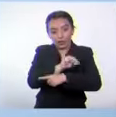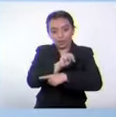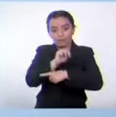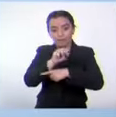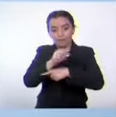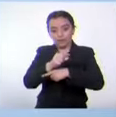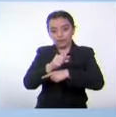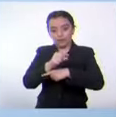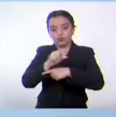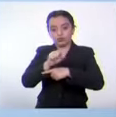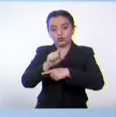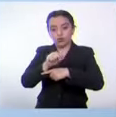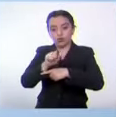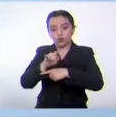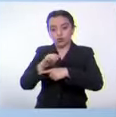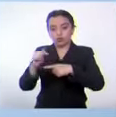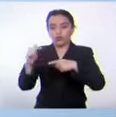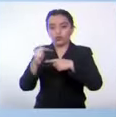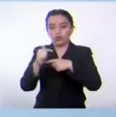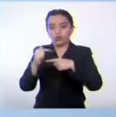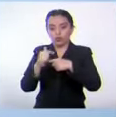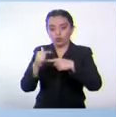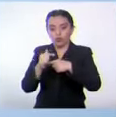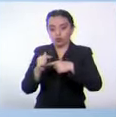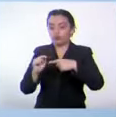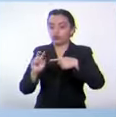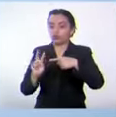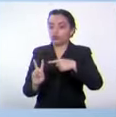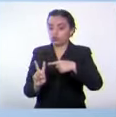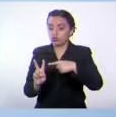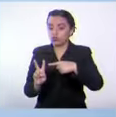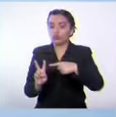son igual a 2